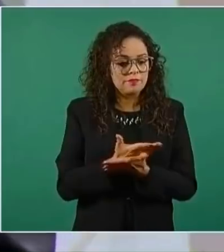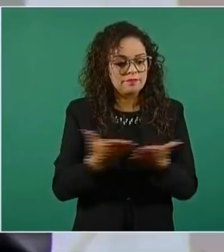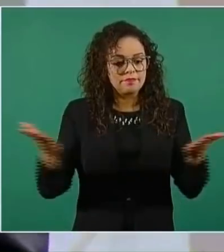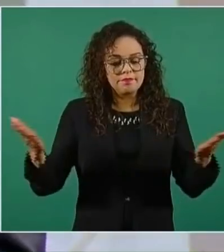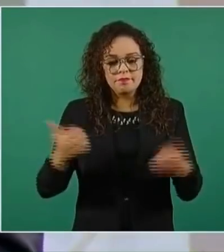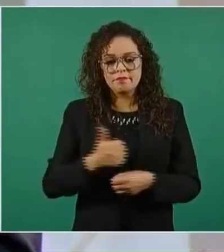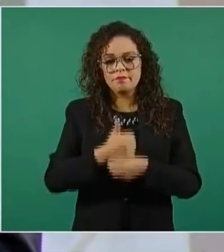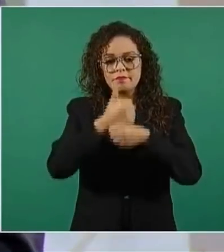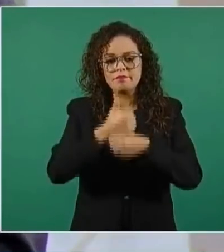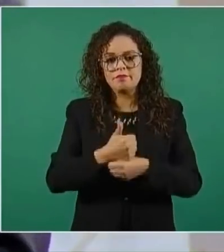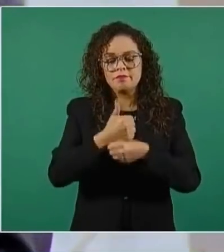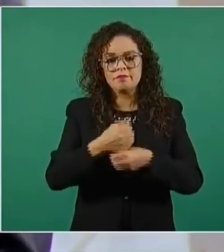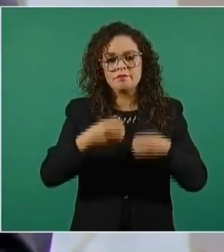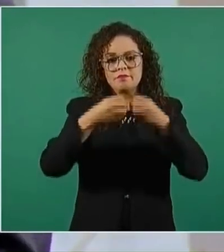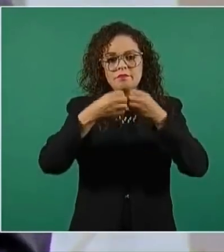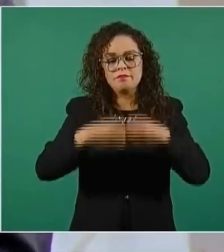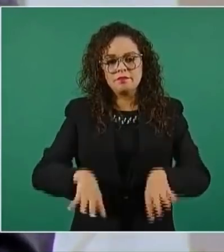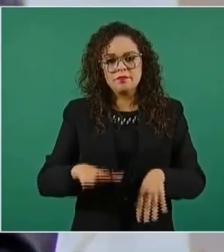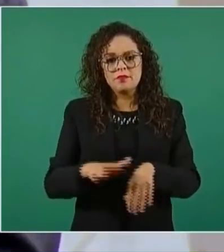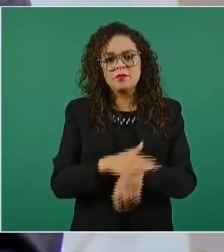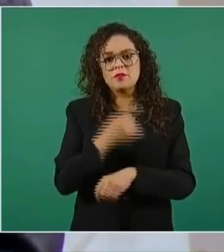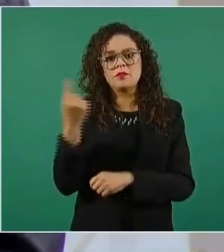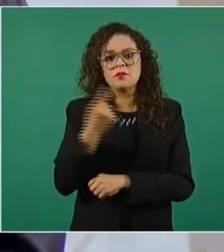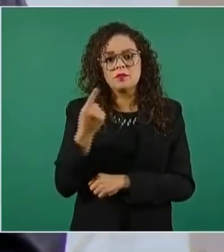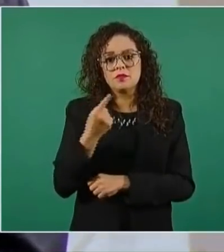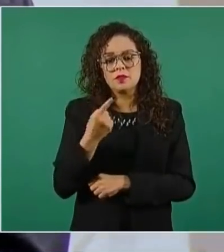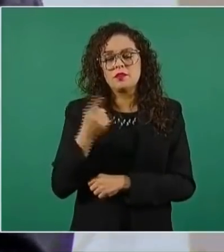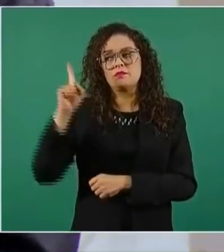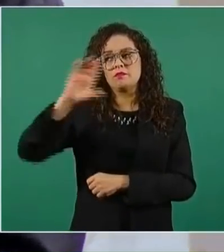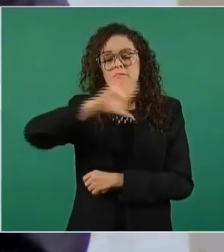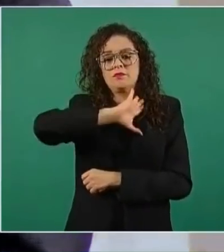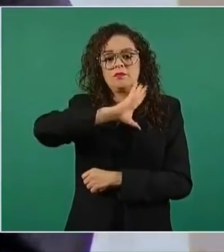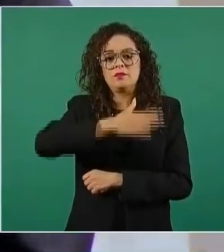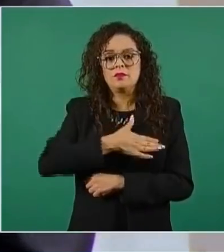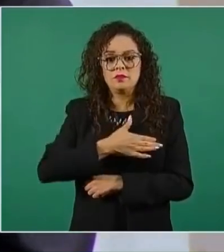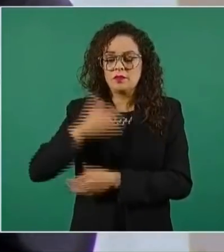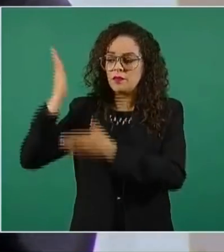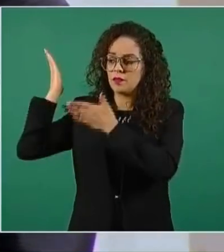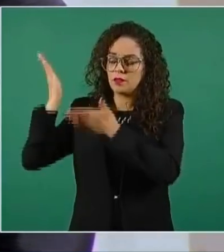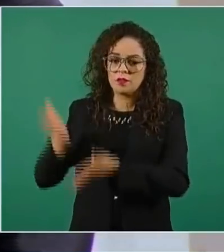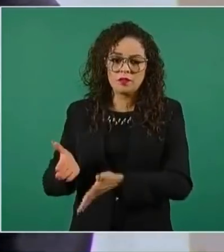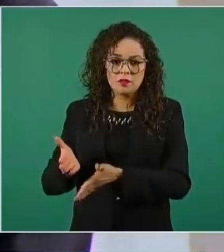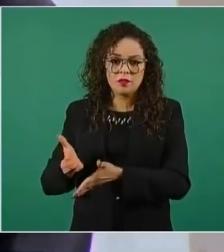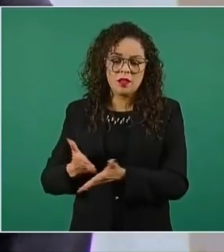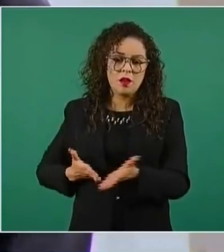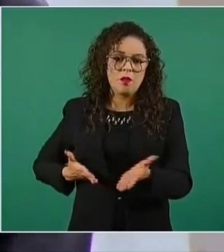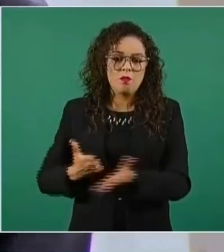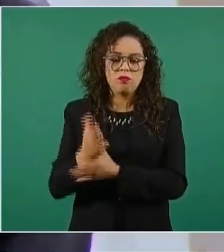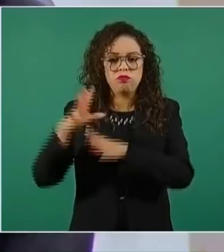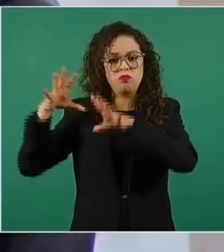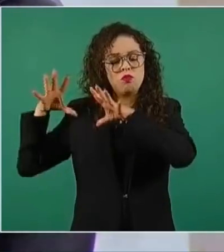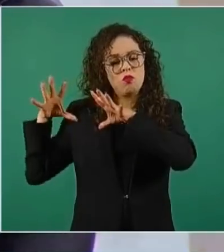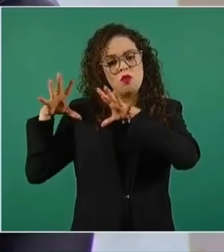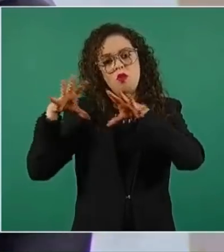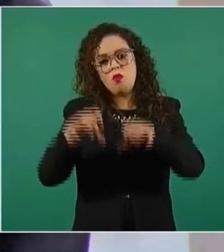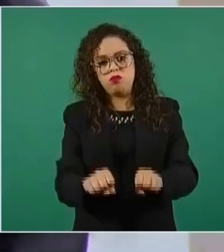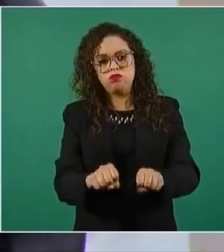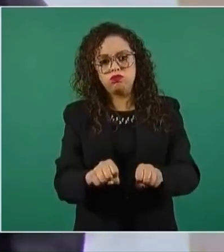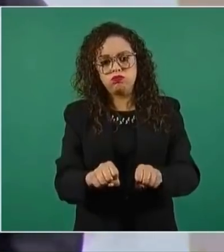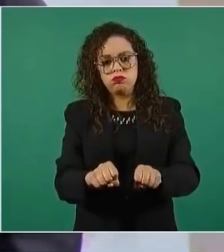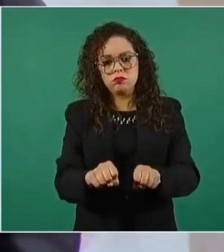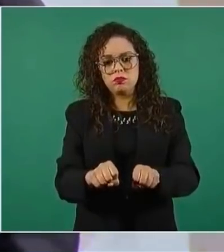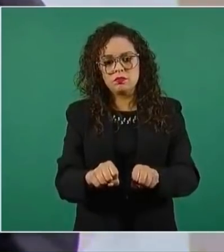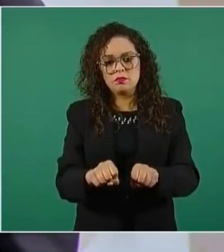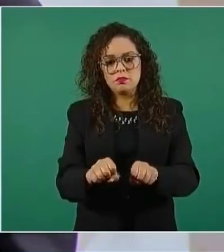originada por la ocupación militar española de Mesoamérica y del resto del